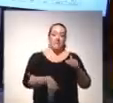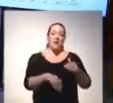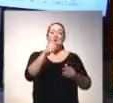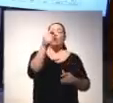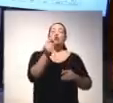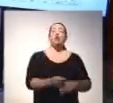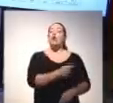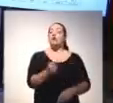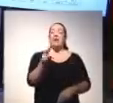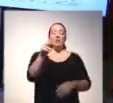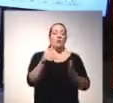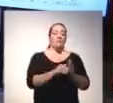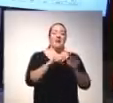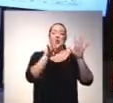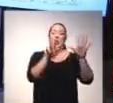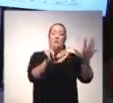total de